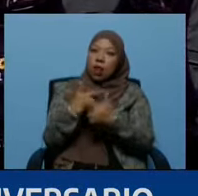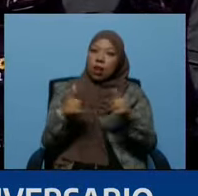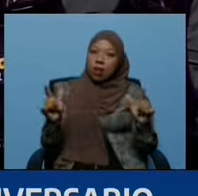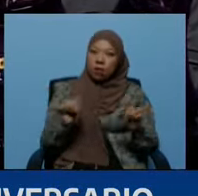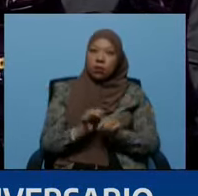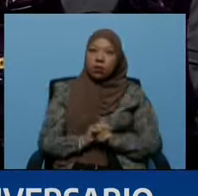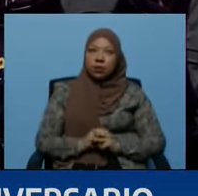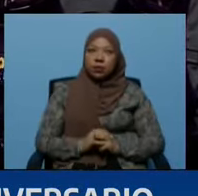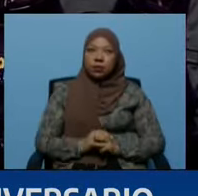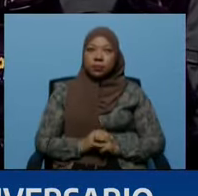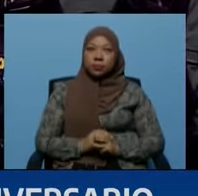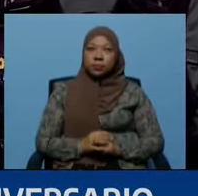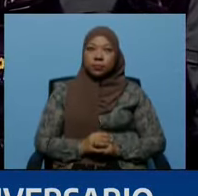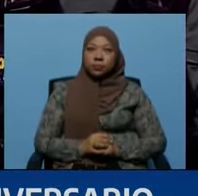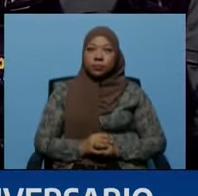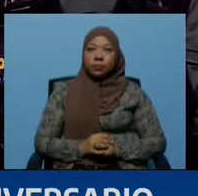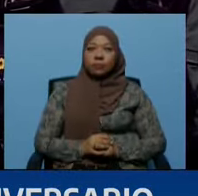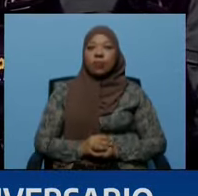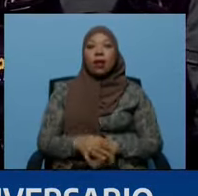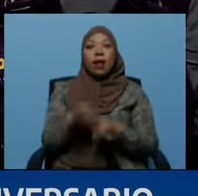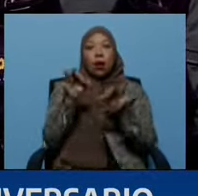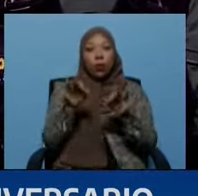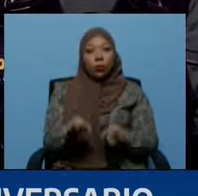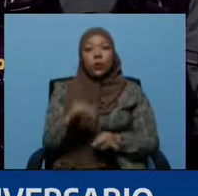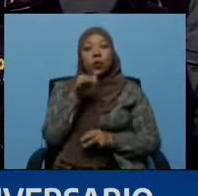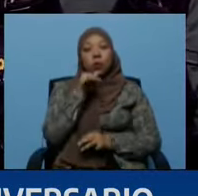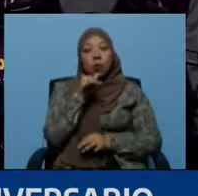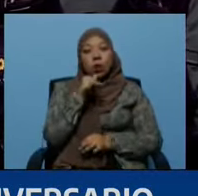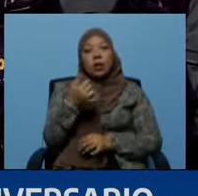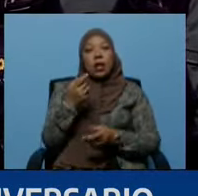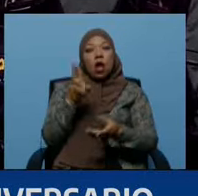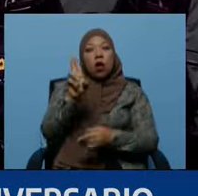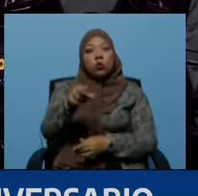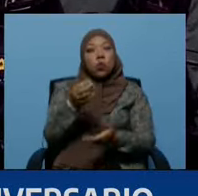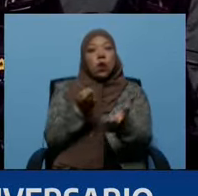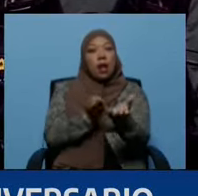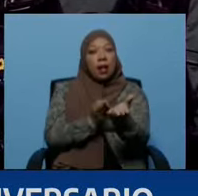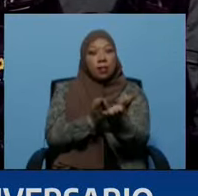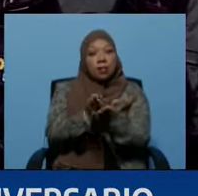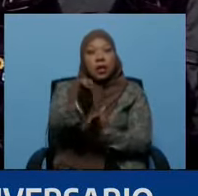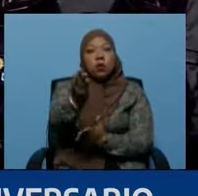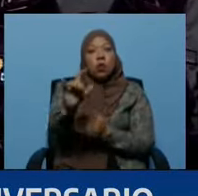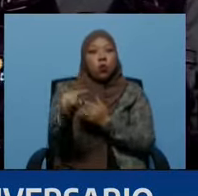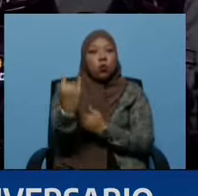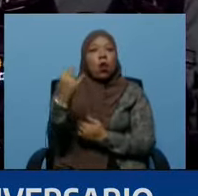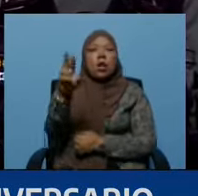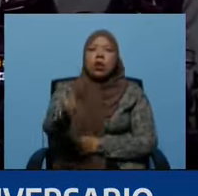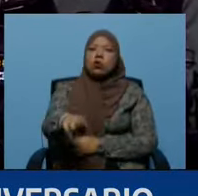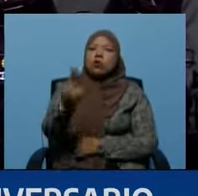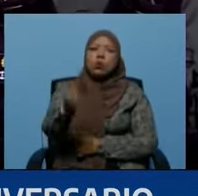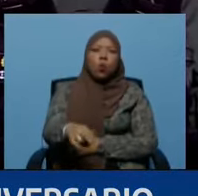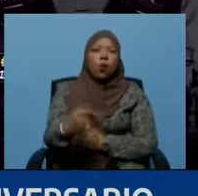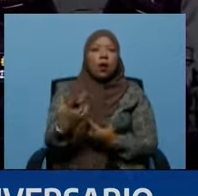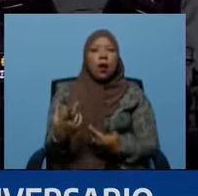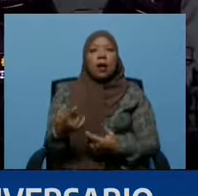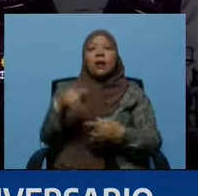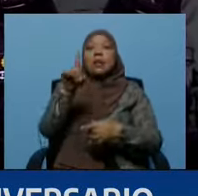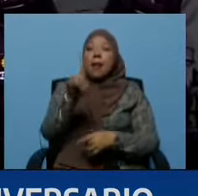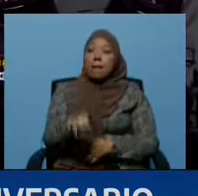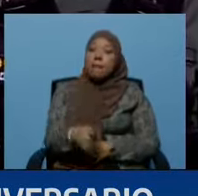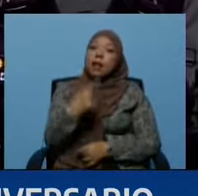Así como decimos con mucha firmeza, leales siempre, traidores nunca, hay que